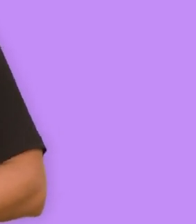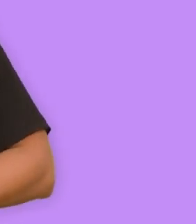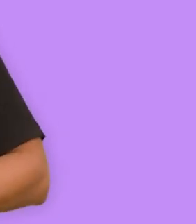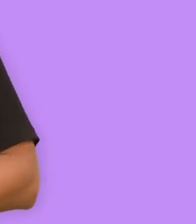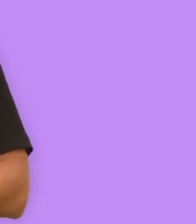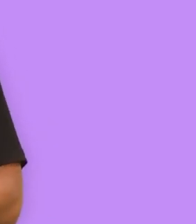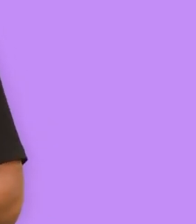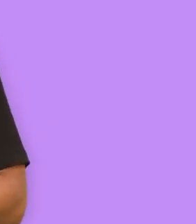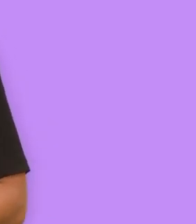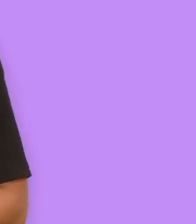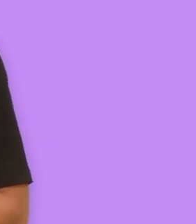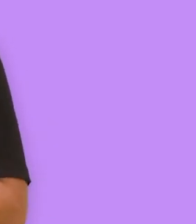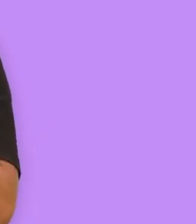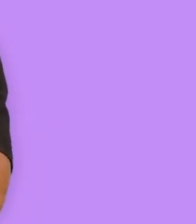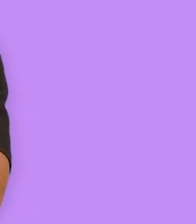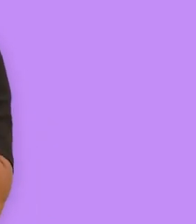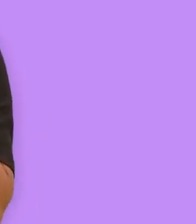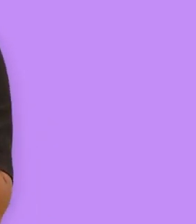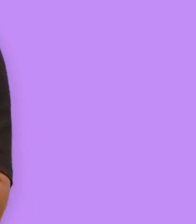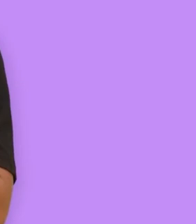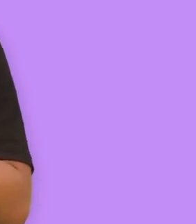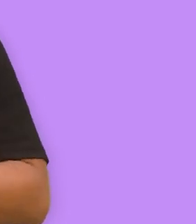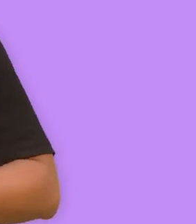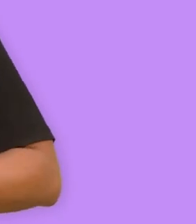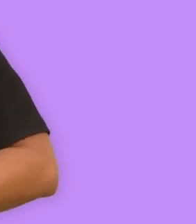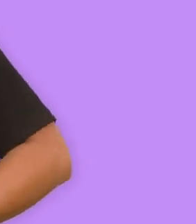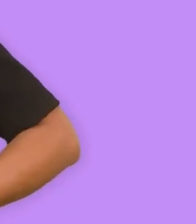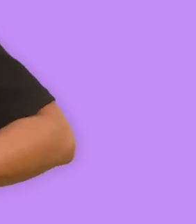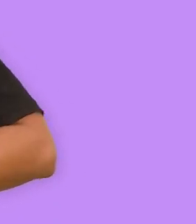Disfruto bailando con mi familia.